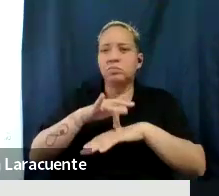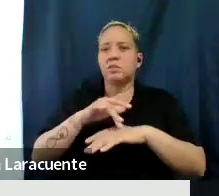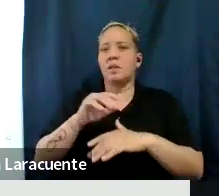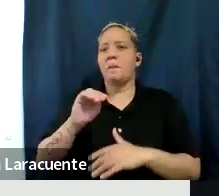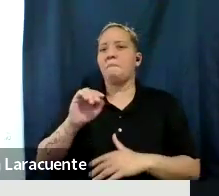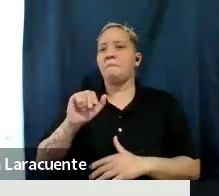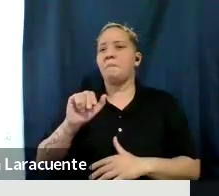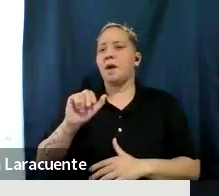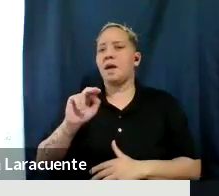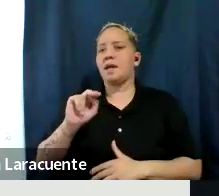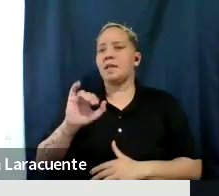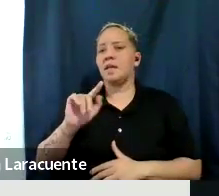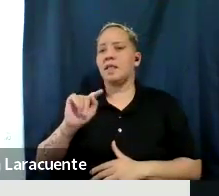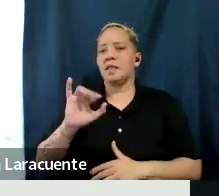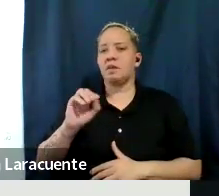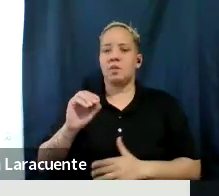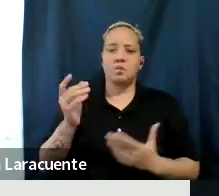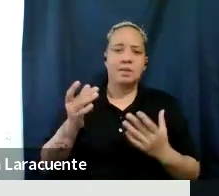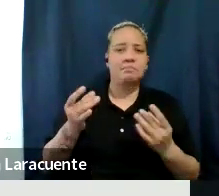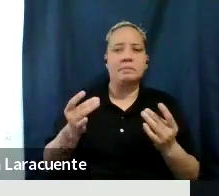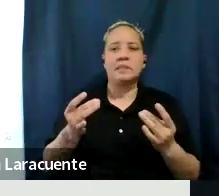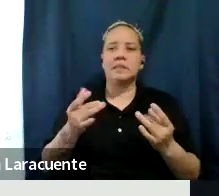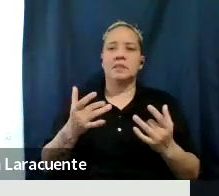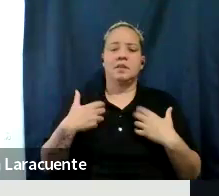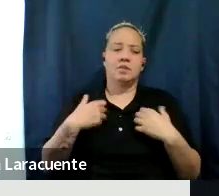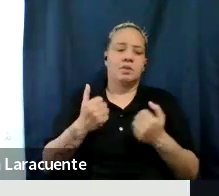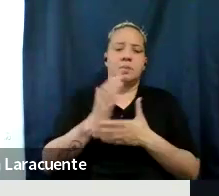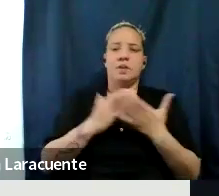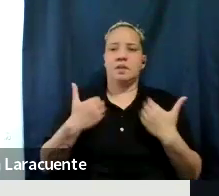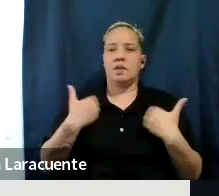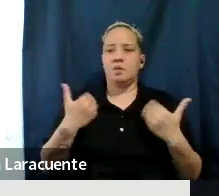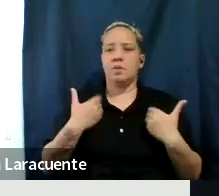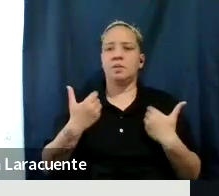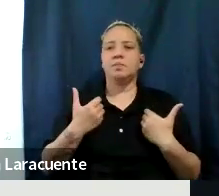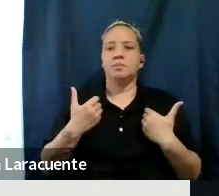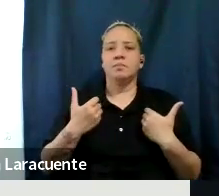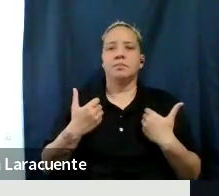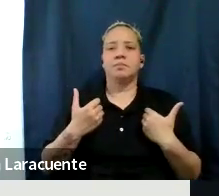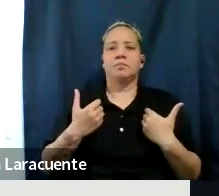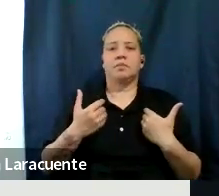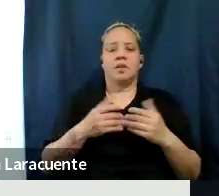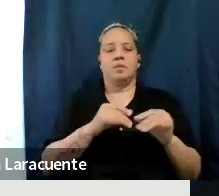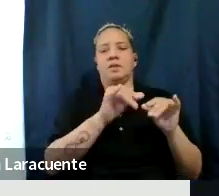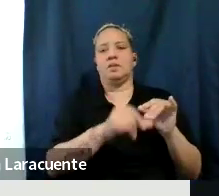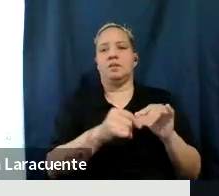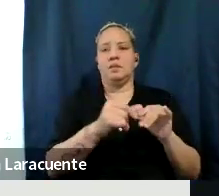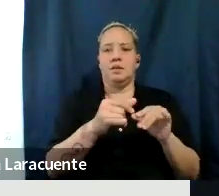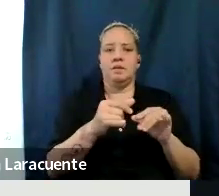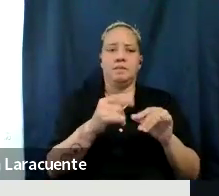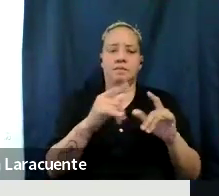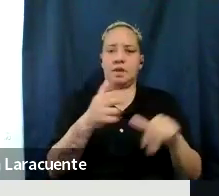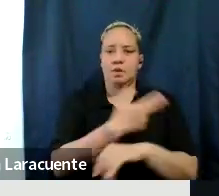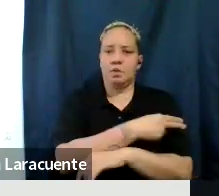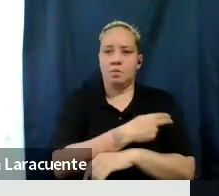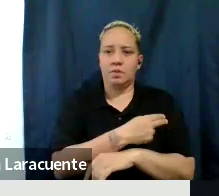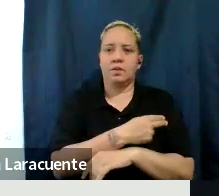por tanto estaba muy delicado de salud y en parte de su juventud había estado ingresado en varios sanatorios, en